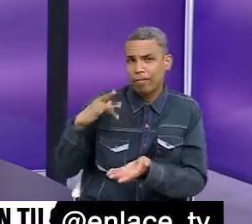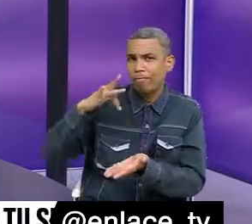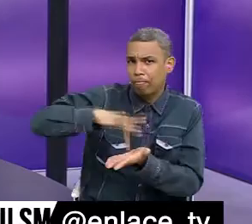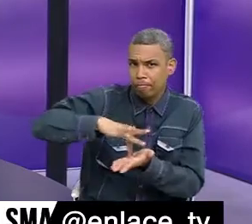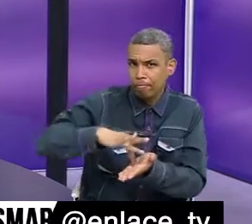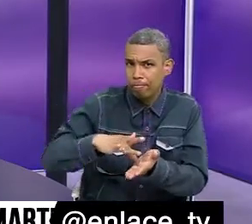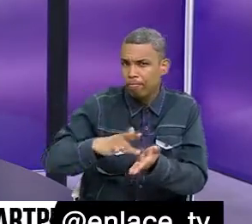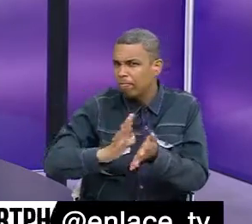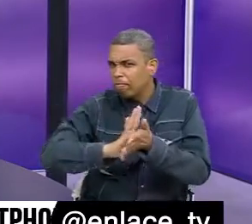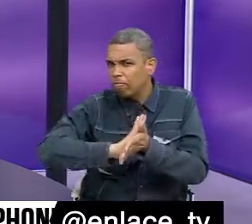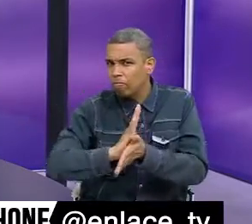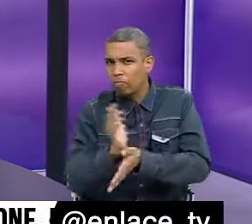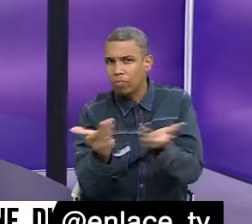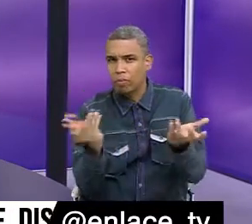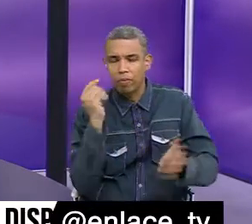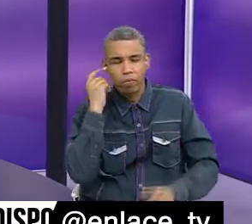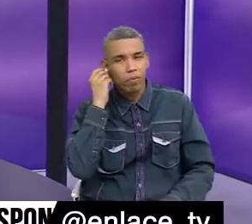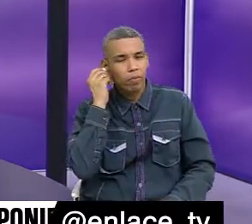adelante.